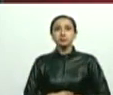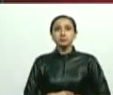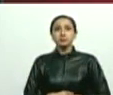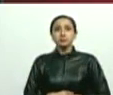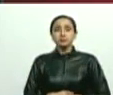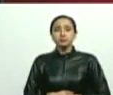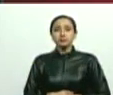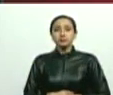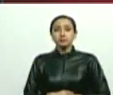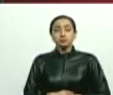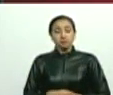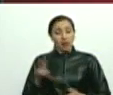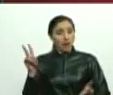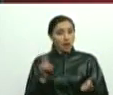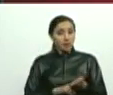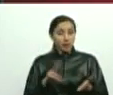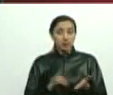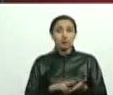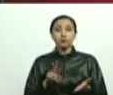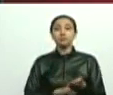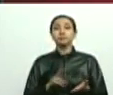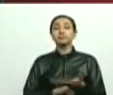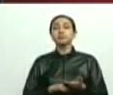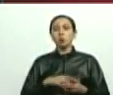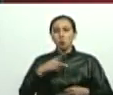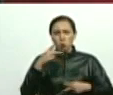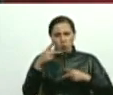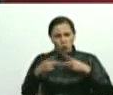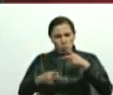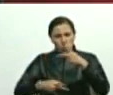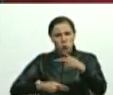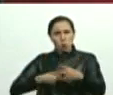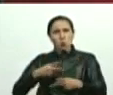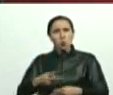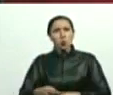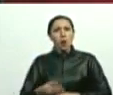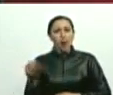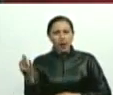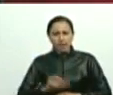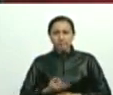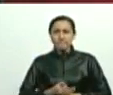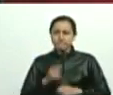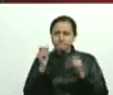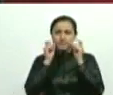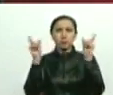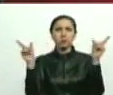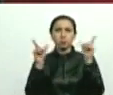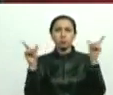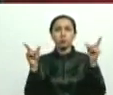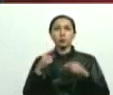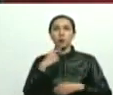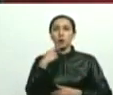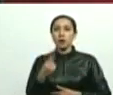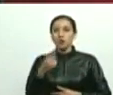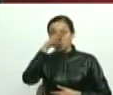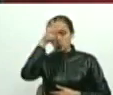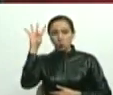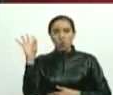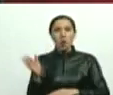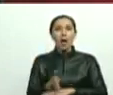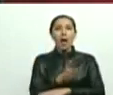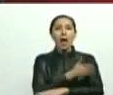Lo que sí es cierto es que fue un proceso verdaderamente admirable. Como dijo Diosdado,